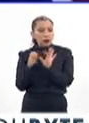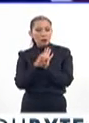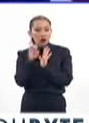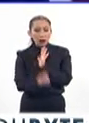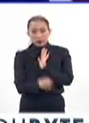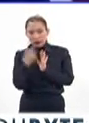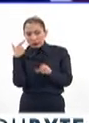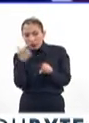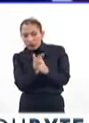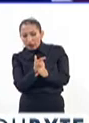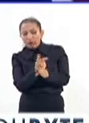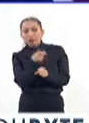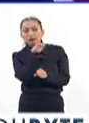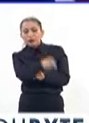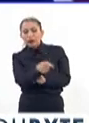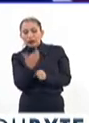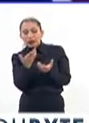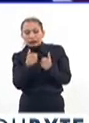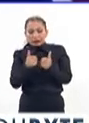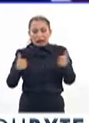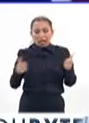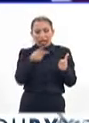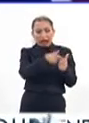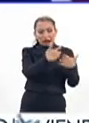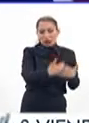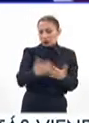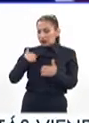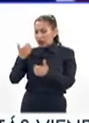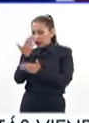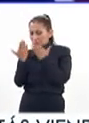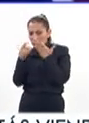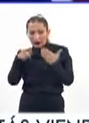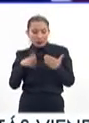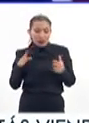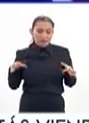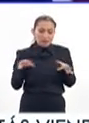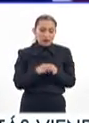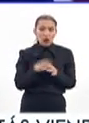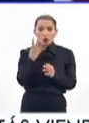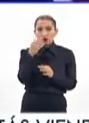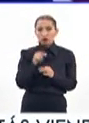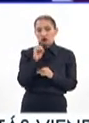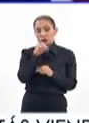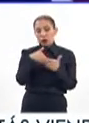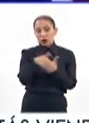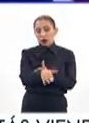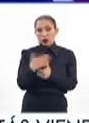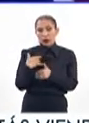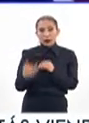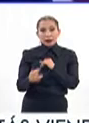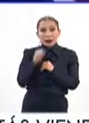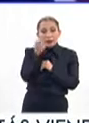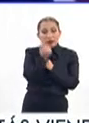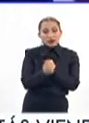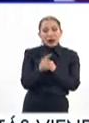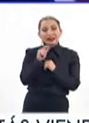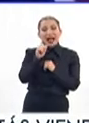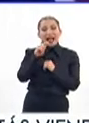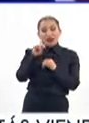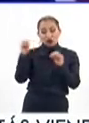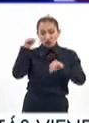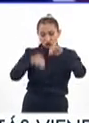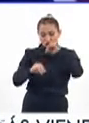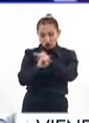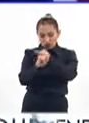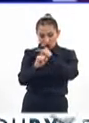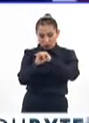es la identificación de la brecha academia-industria para la adopción de la Industria 4.0 y la plataforma Talento, los cuales se